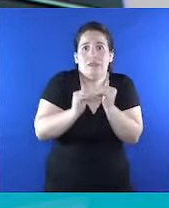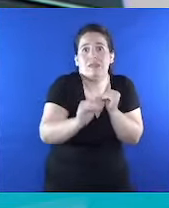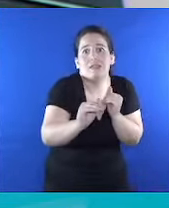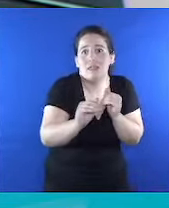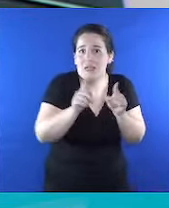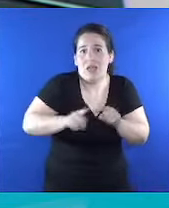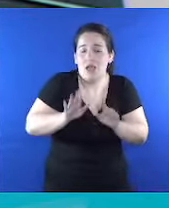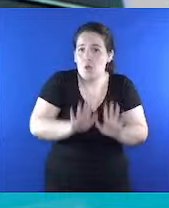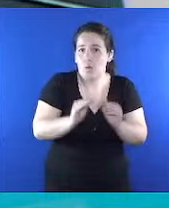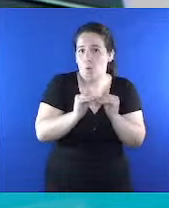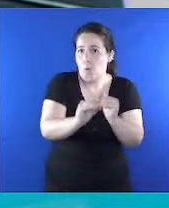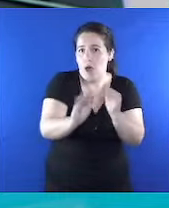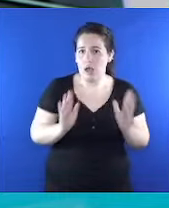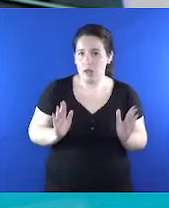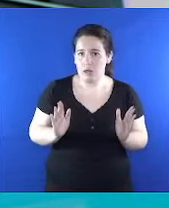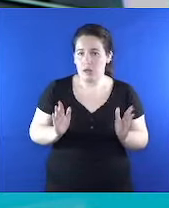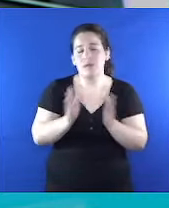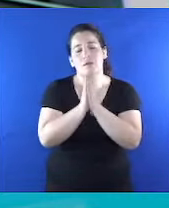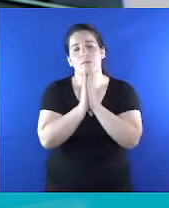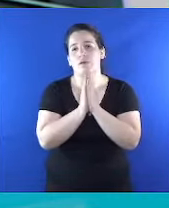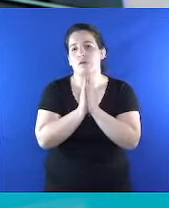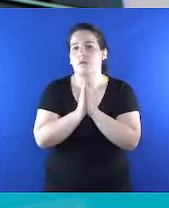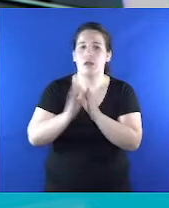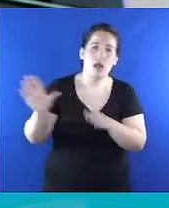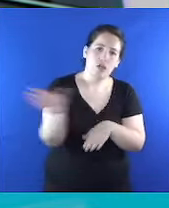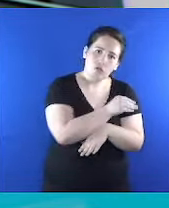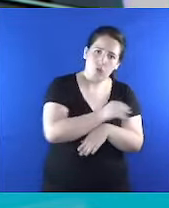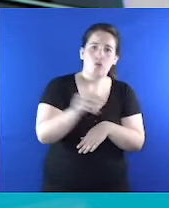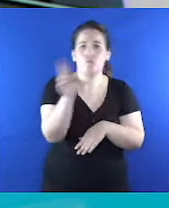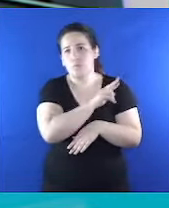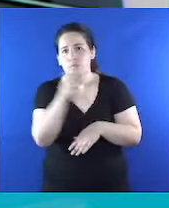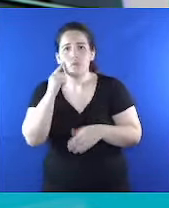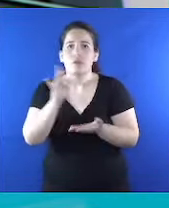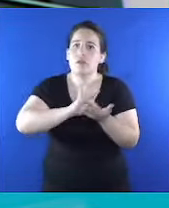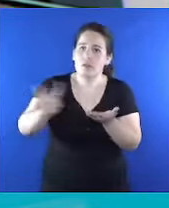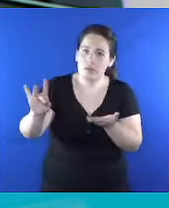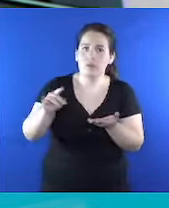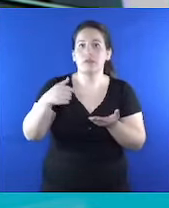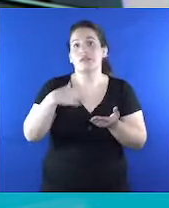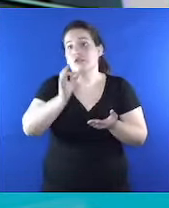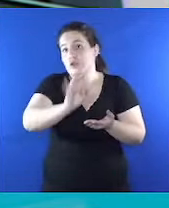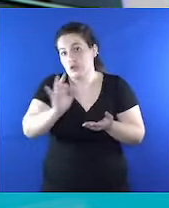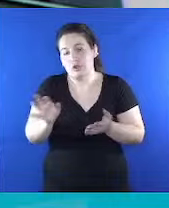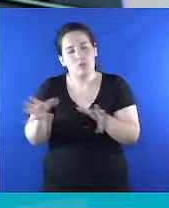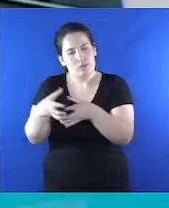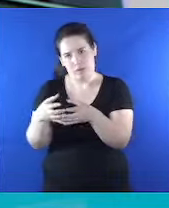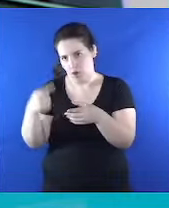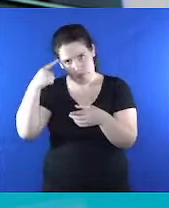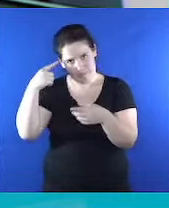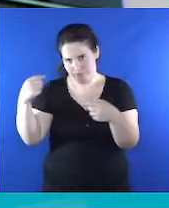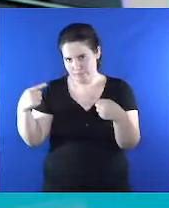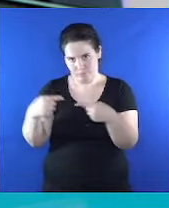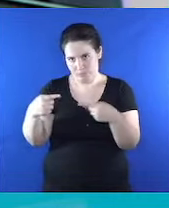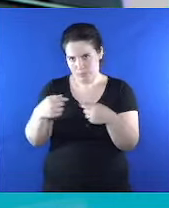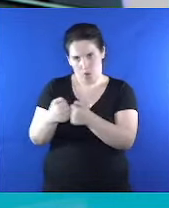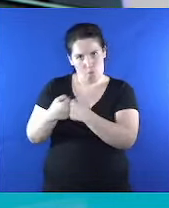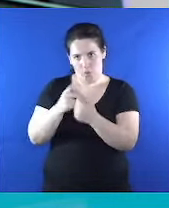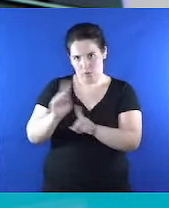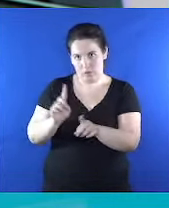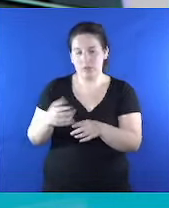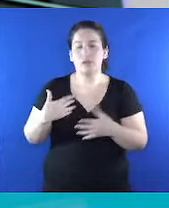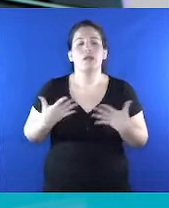eso le pido a a todos y a todas los diputados Aunque sé que ya hay un sector que no está de acuerdo que